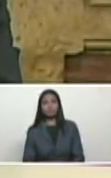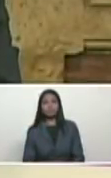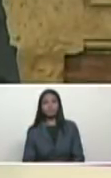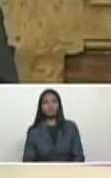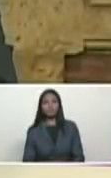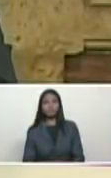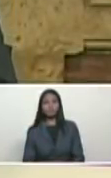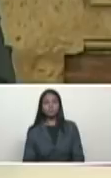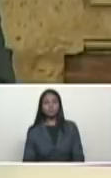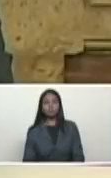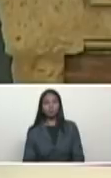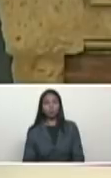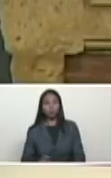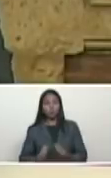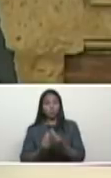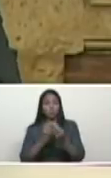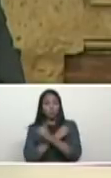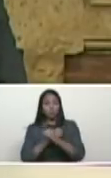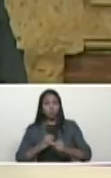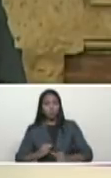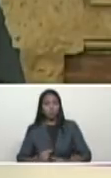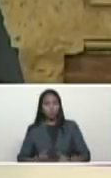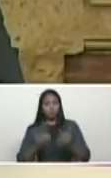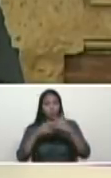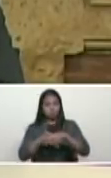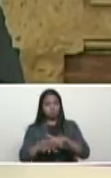y nuestra fuerza armada nacional bolivariana